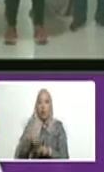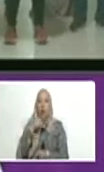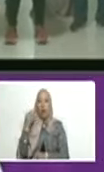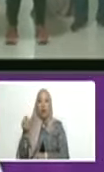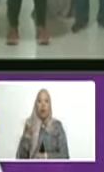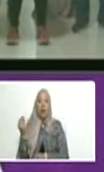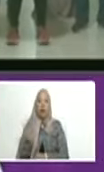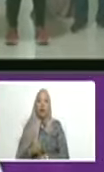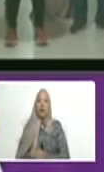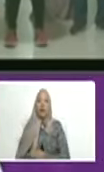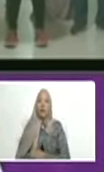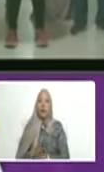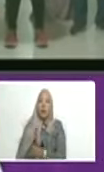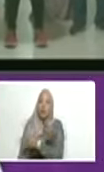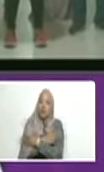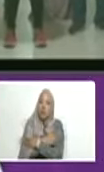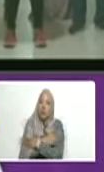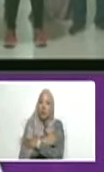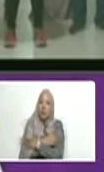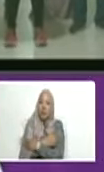hombres. Los abracé.